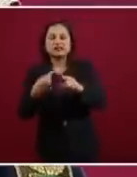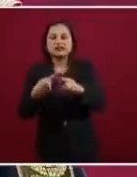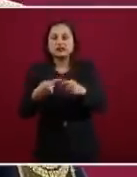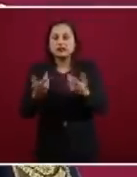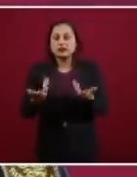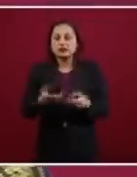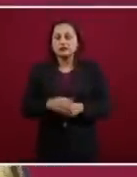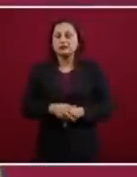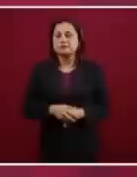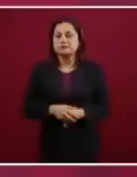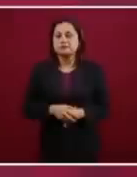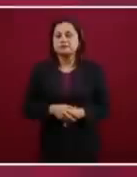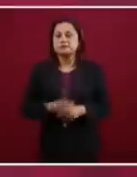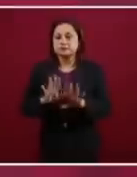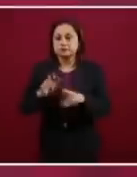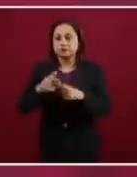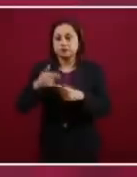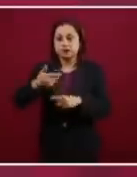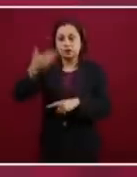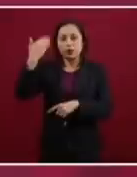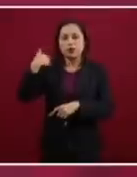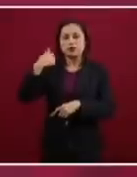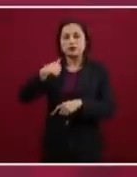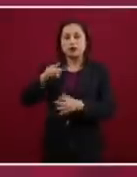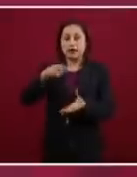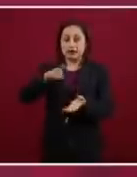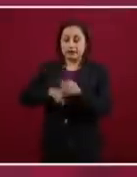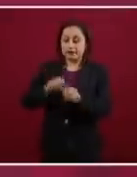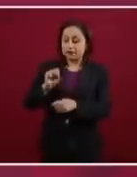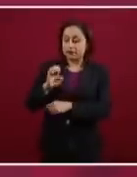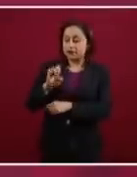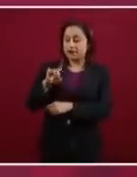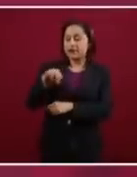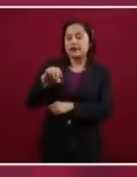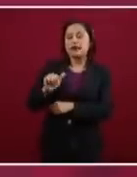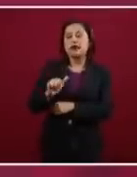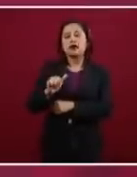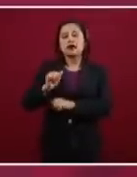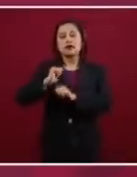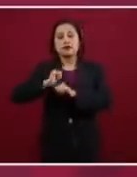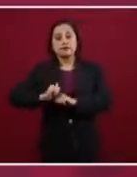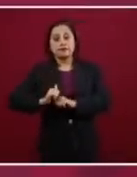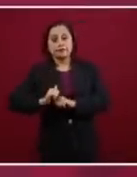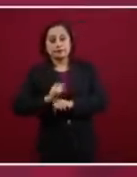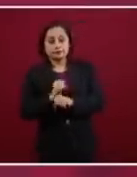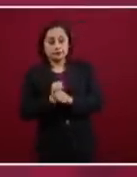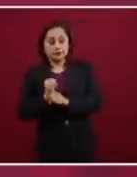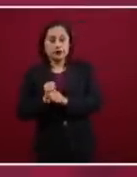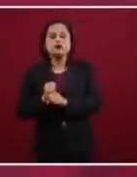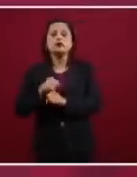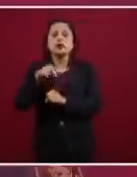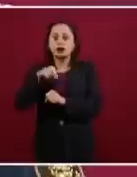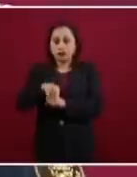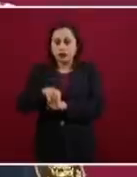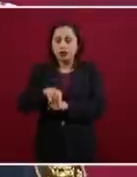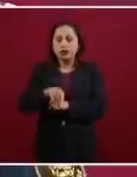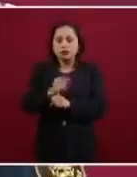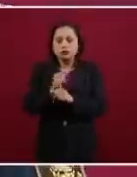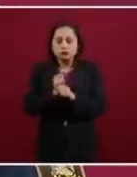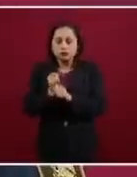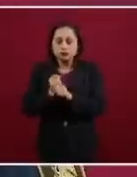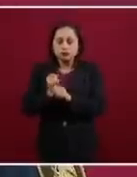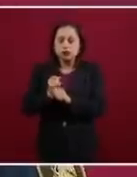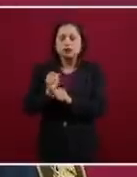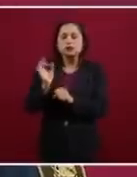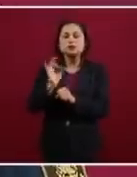al igual que como ya mencioné nuestra fiscalía militar está haciendo su investigación para poder determinar si nuestro